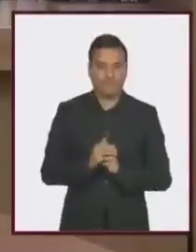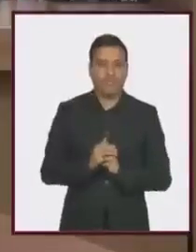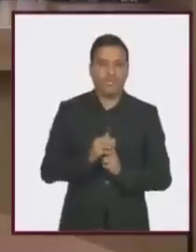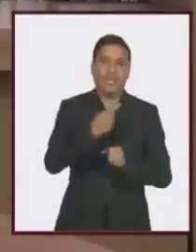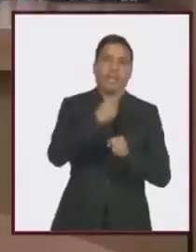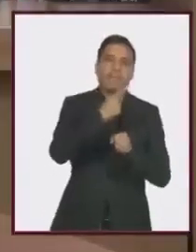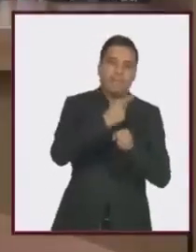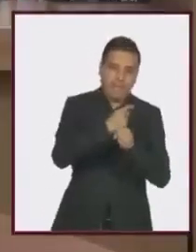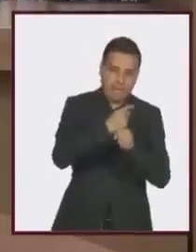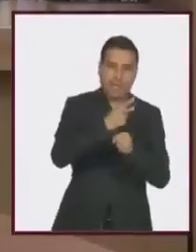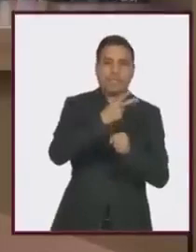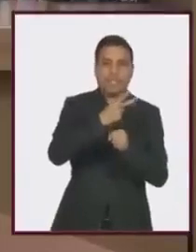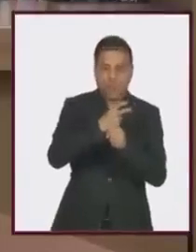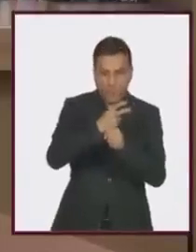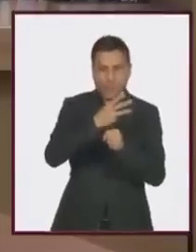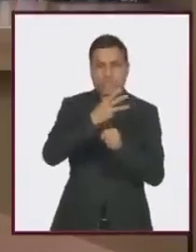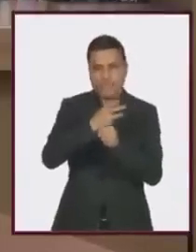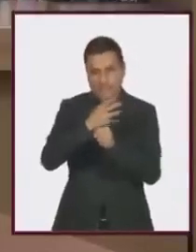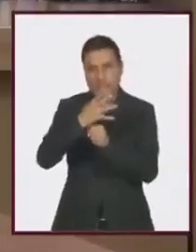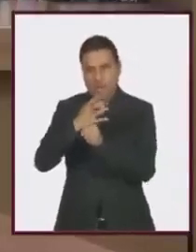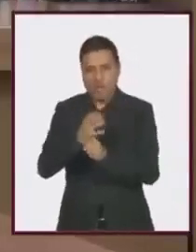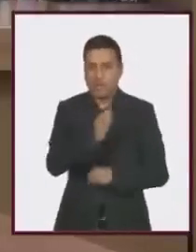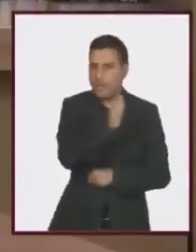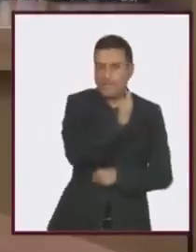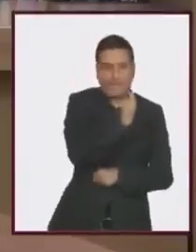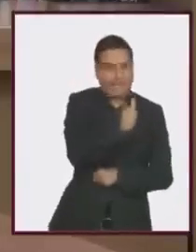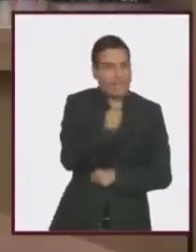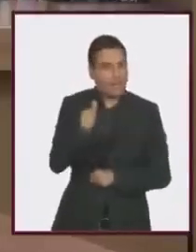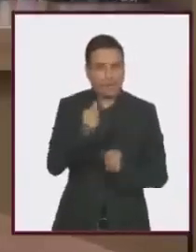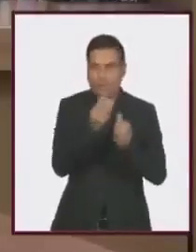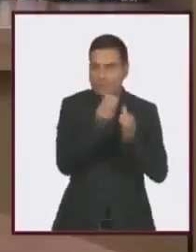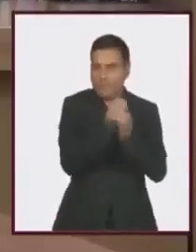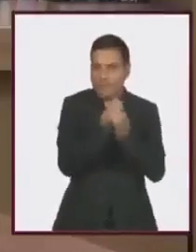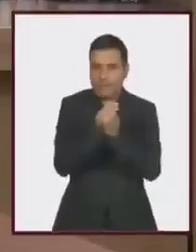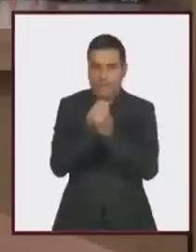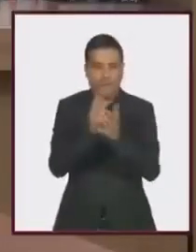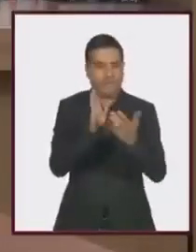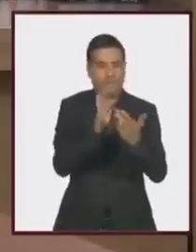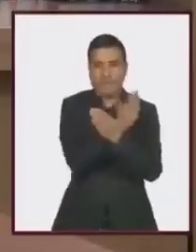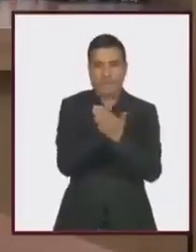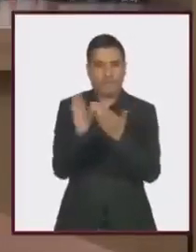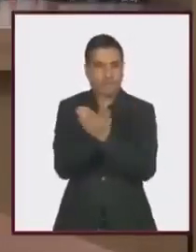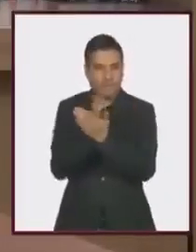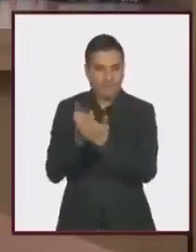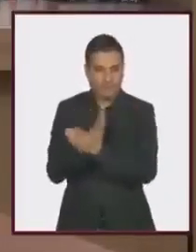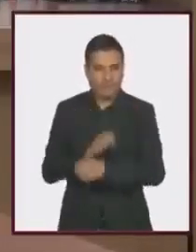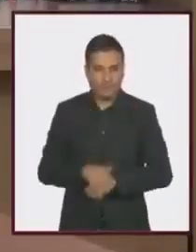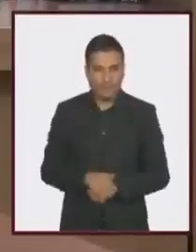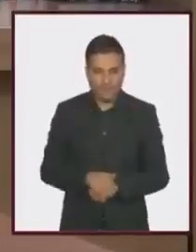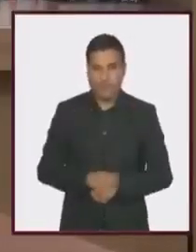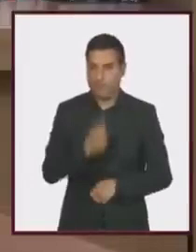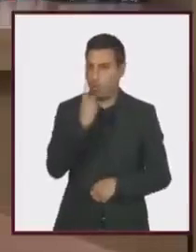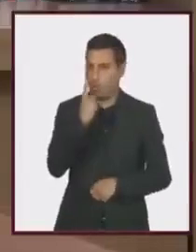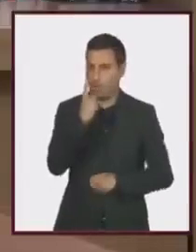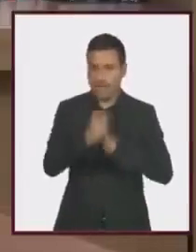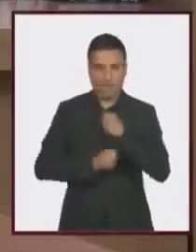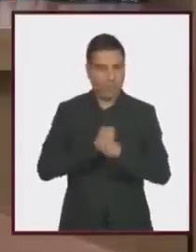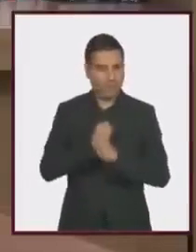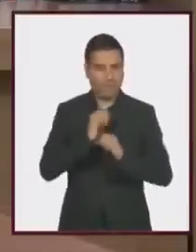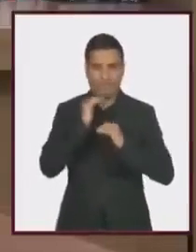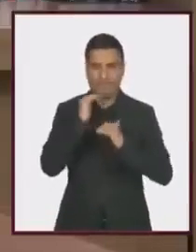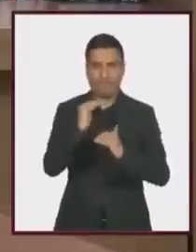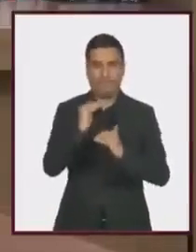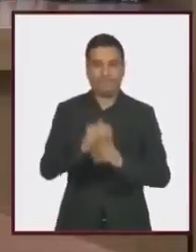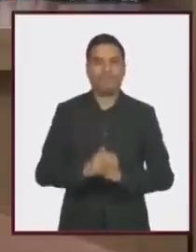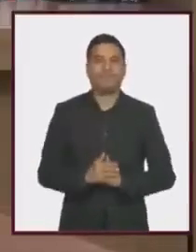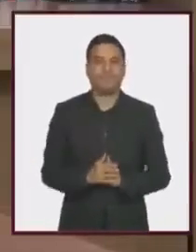cada grado tienen que construir un programa analítico que abarque temporalmente todo el ciclo escolar.